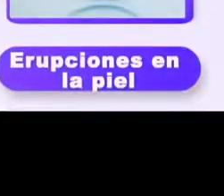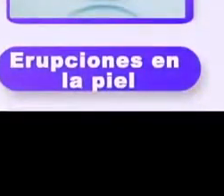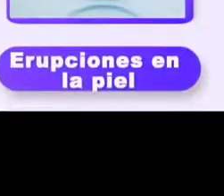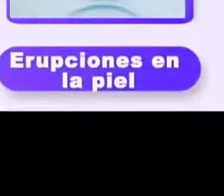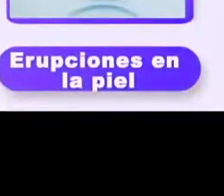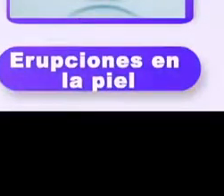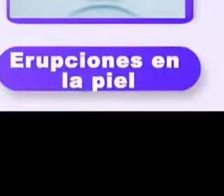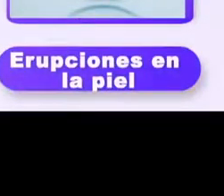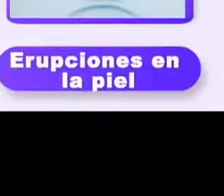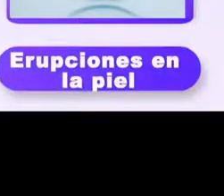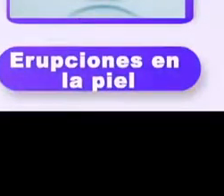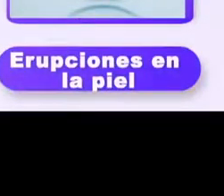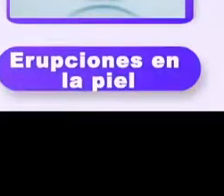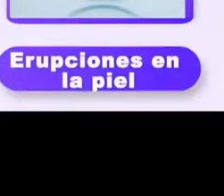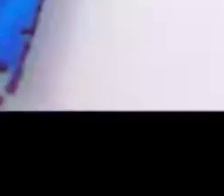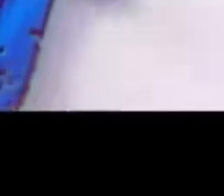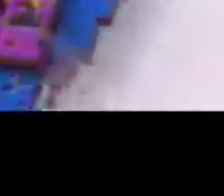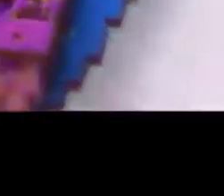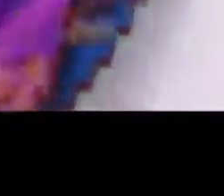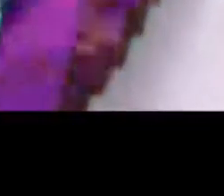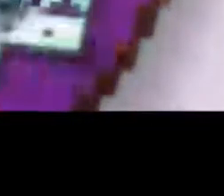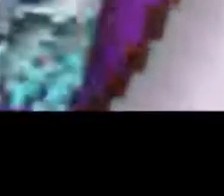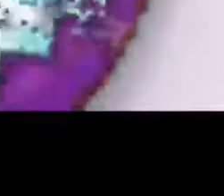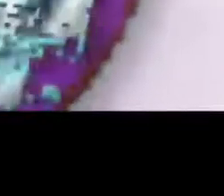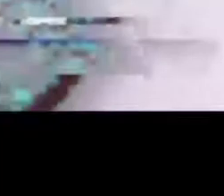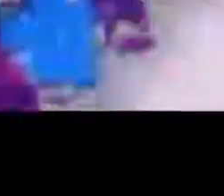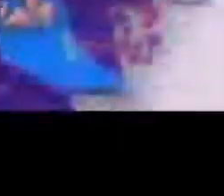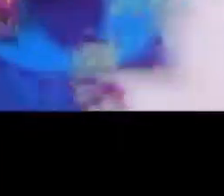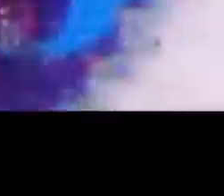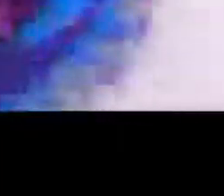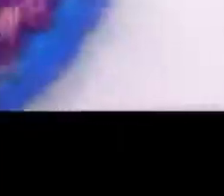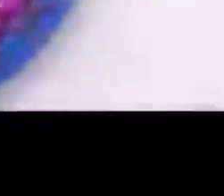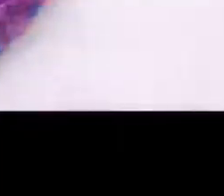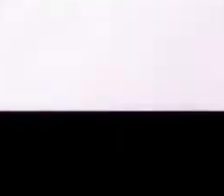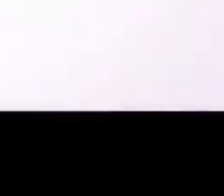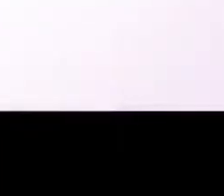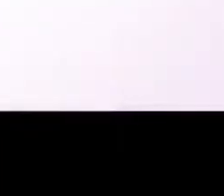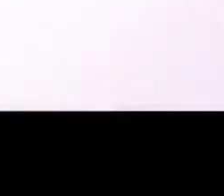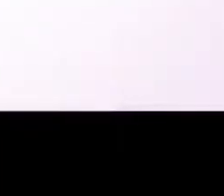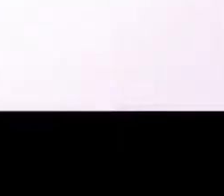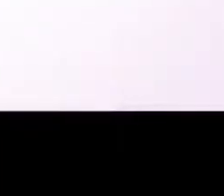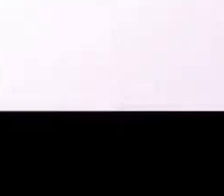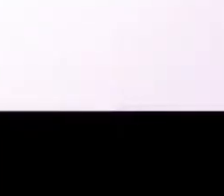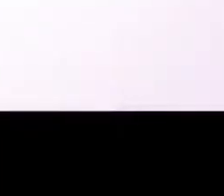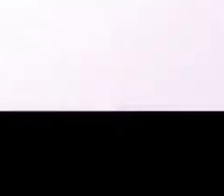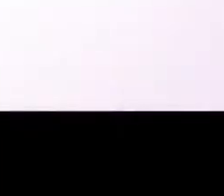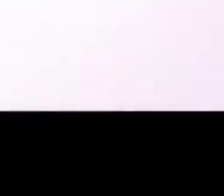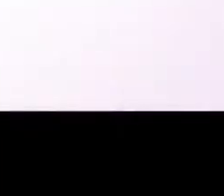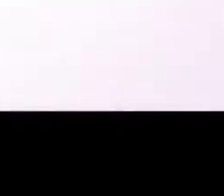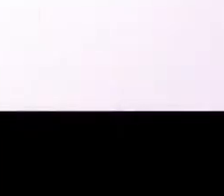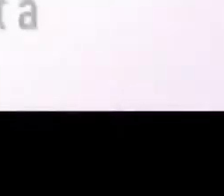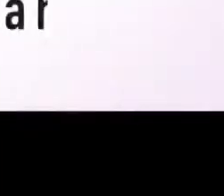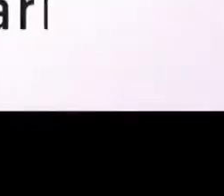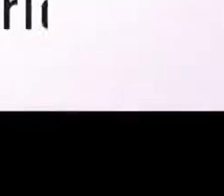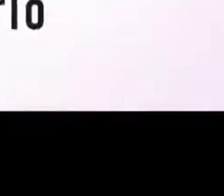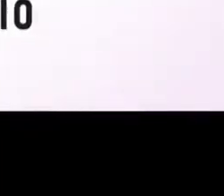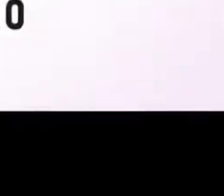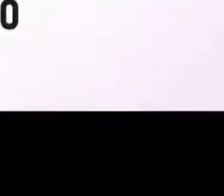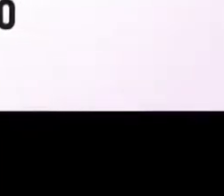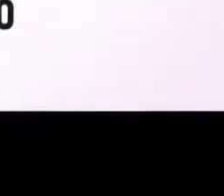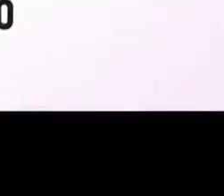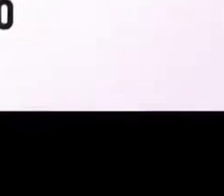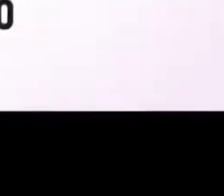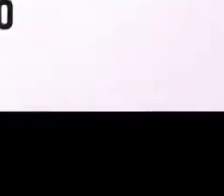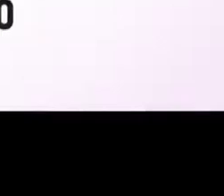limpieza. Permite la fumigación en tu hogar, que realizan los brigadistas del Ministerio de Salud.